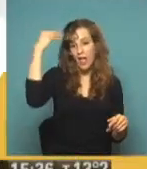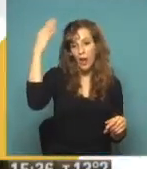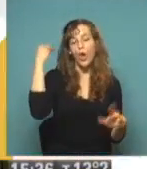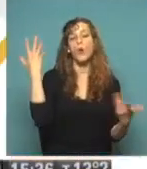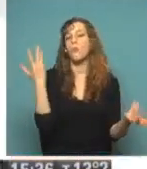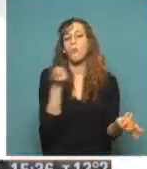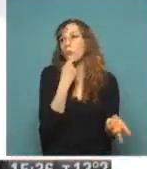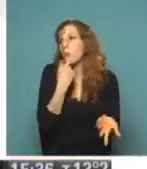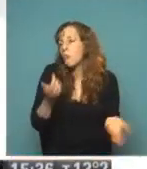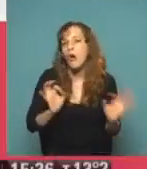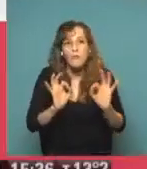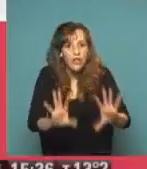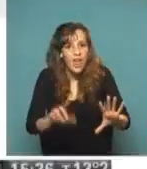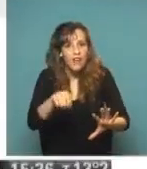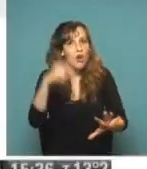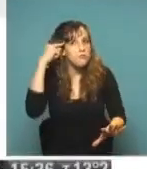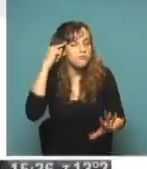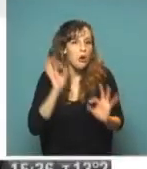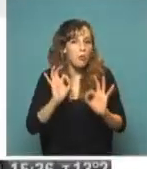ustedes quieran en su cabeza.